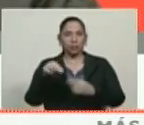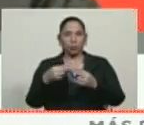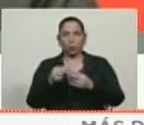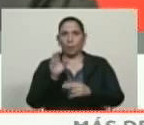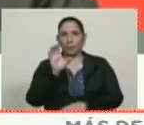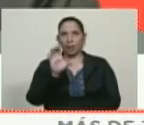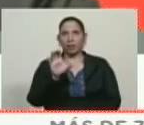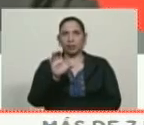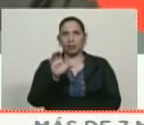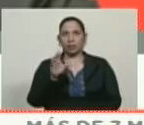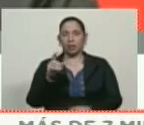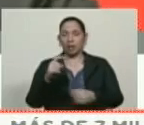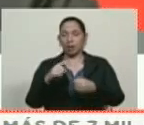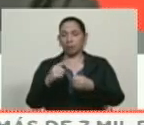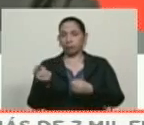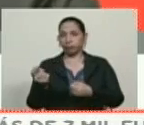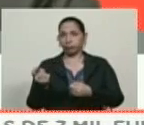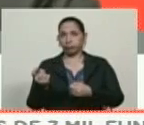con excepción de